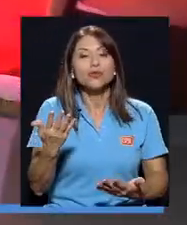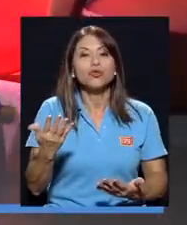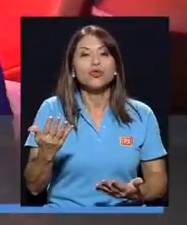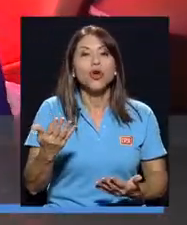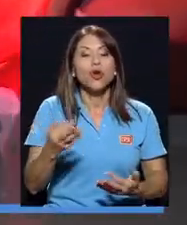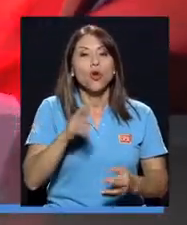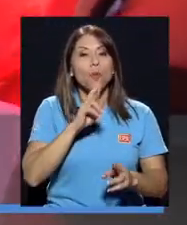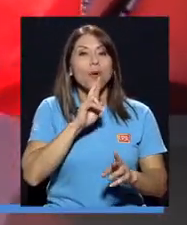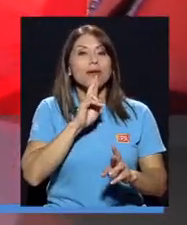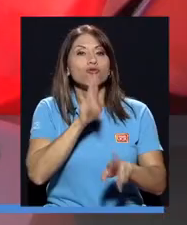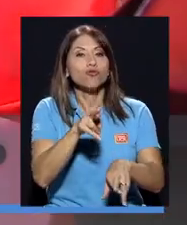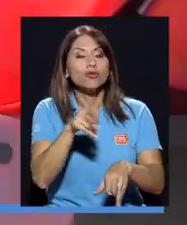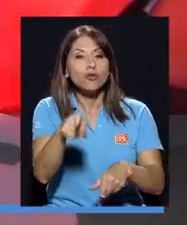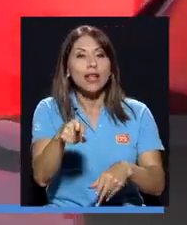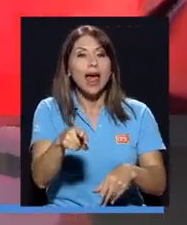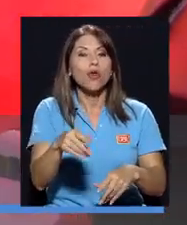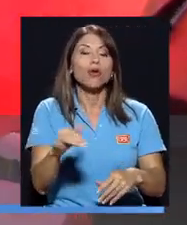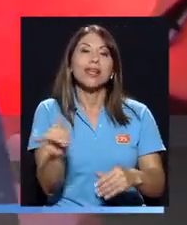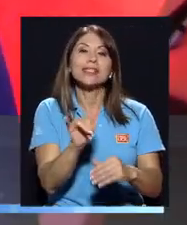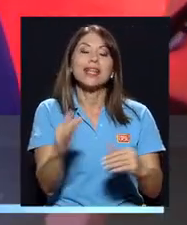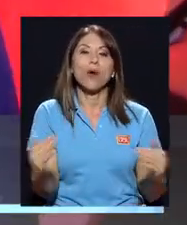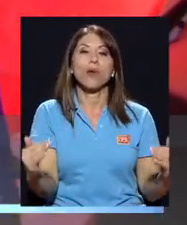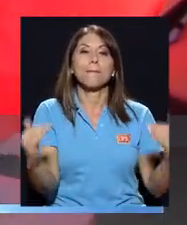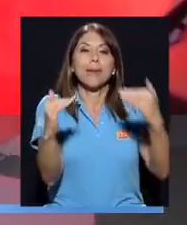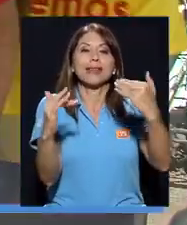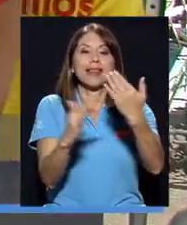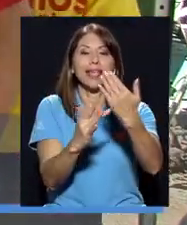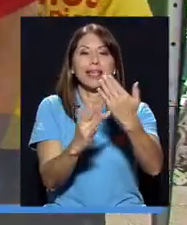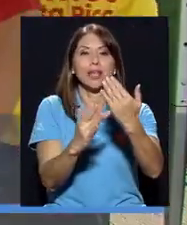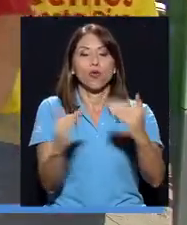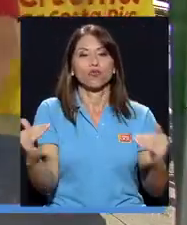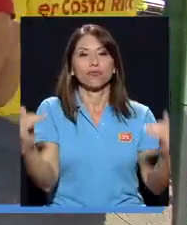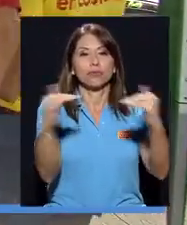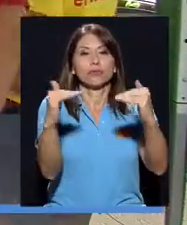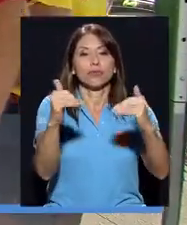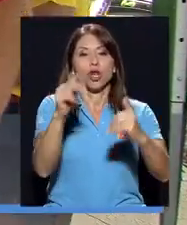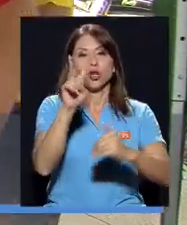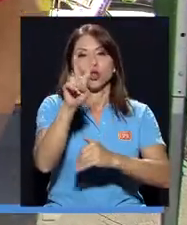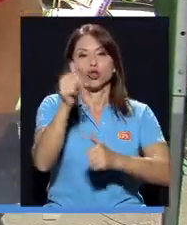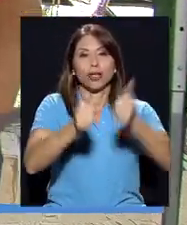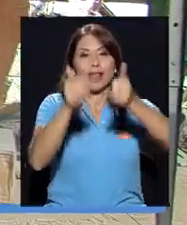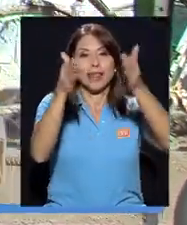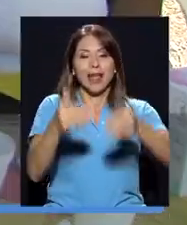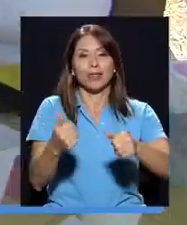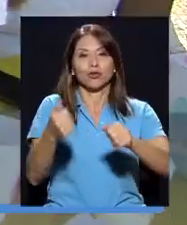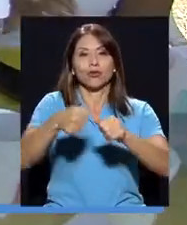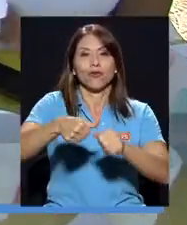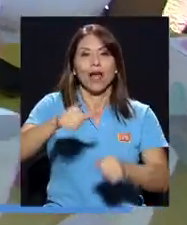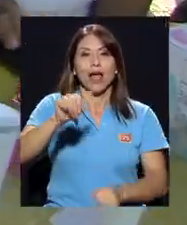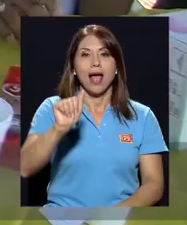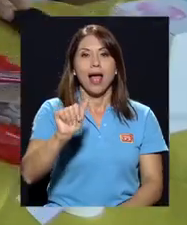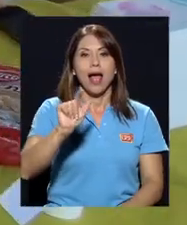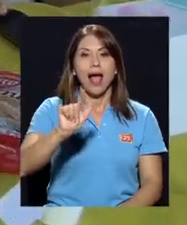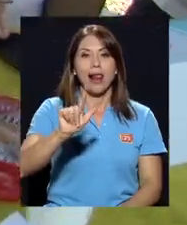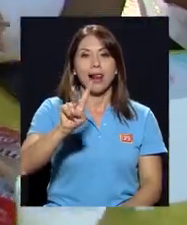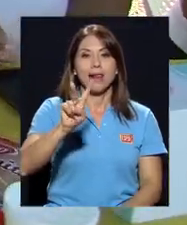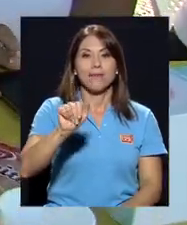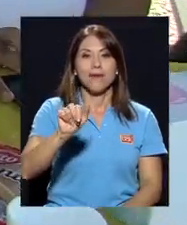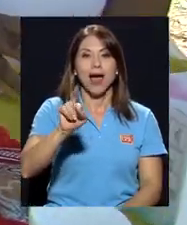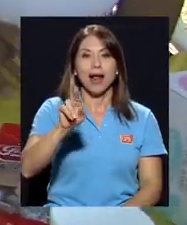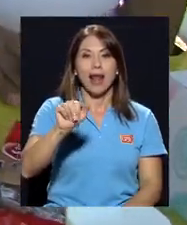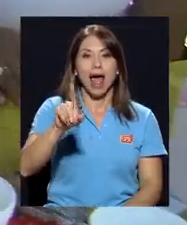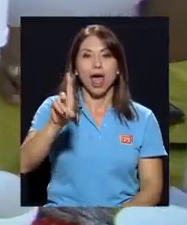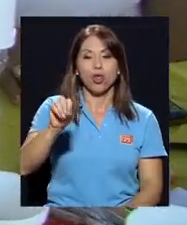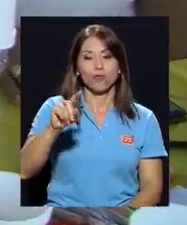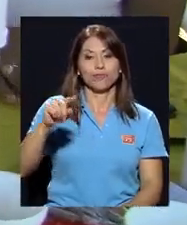resultado que sería un empate técnico en este momento por los dos candidatos los dos salvar a dos que van a ir a la segunda ronda